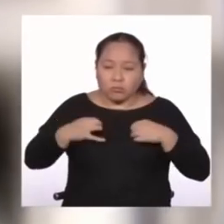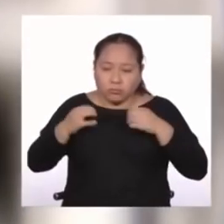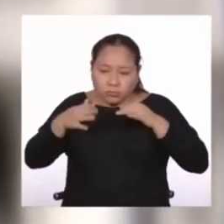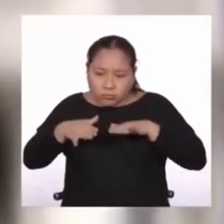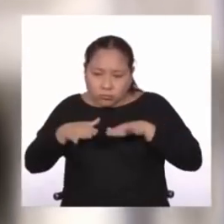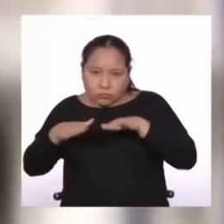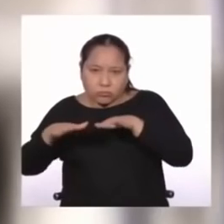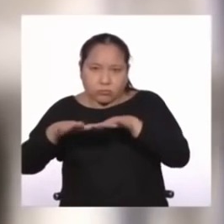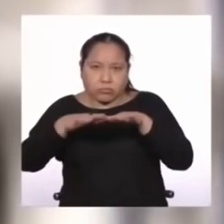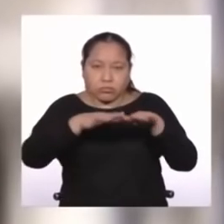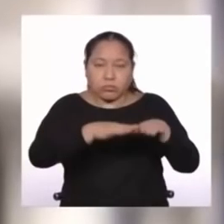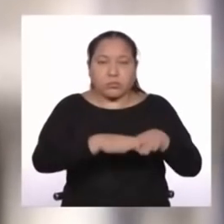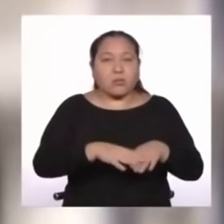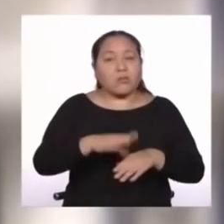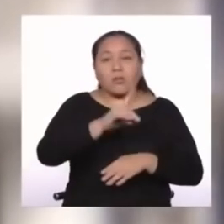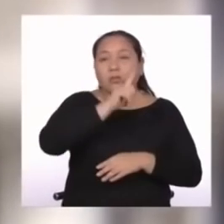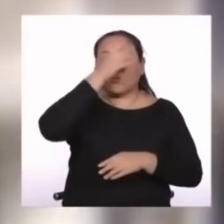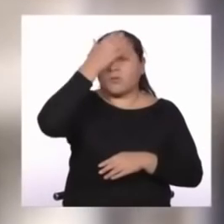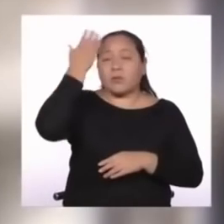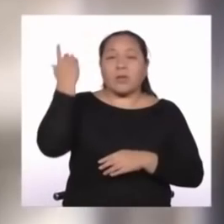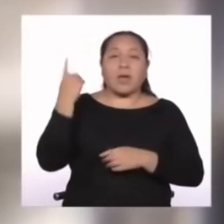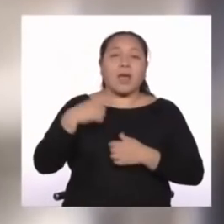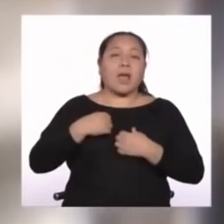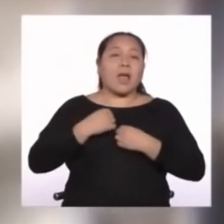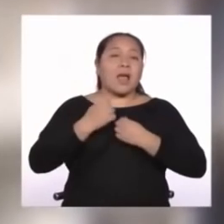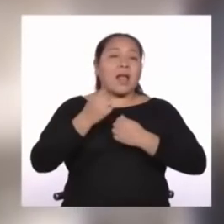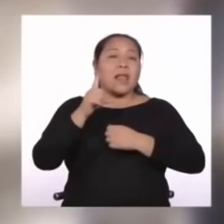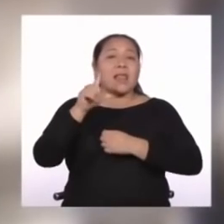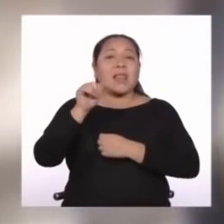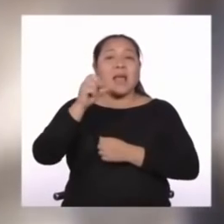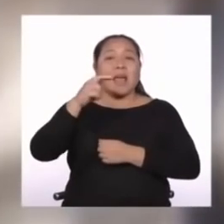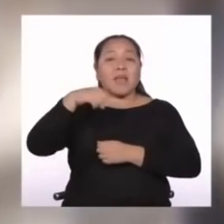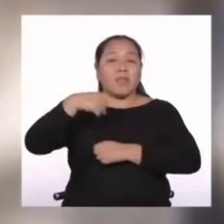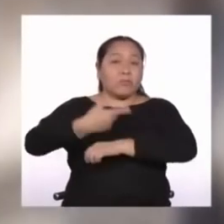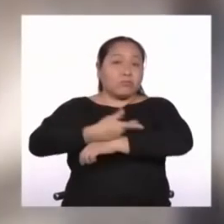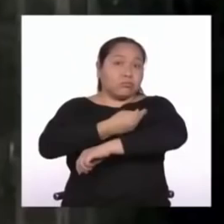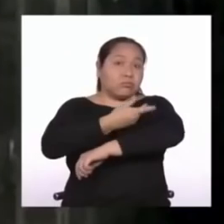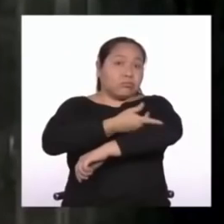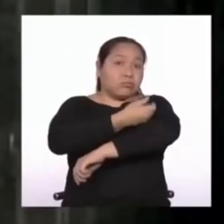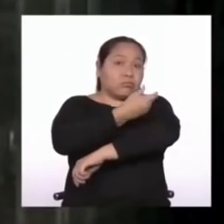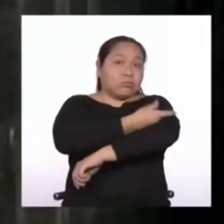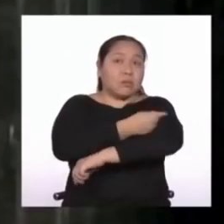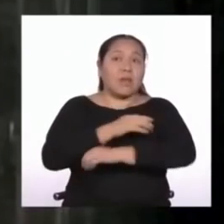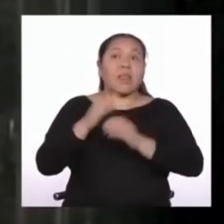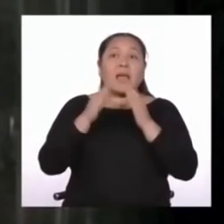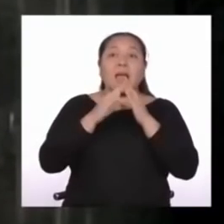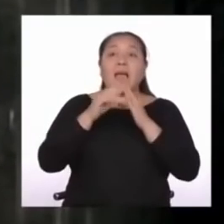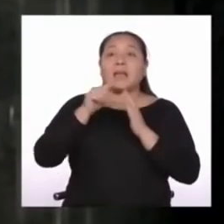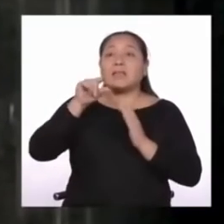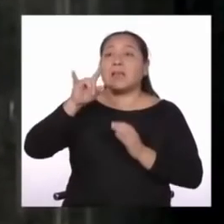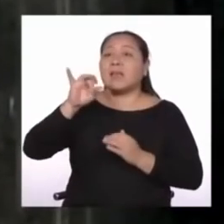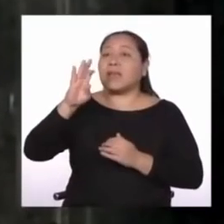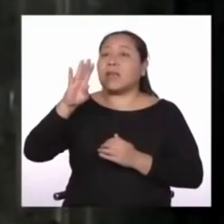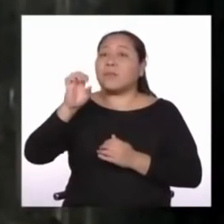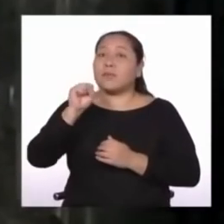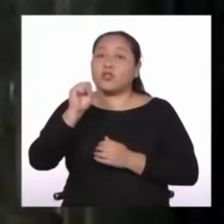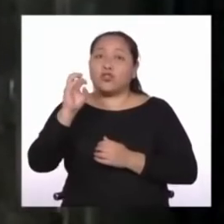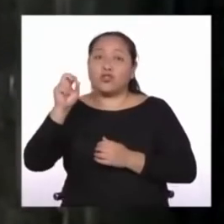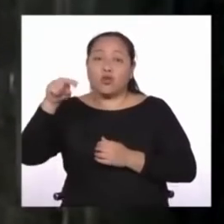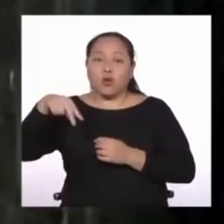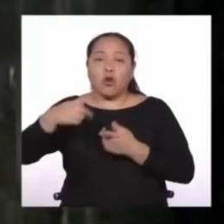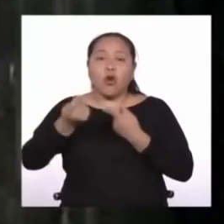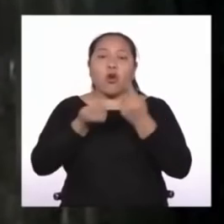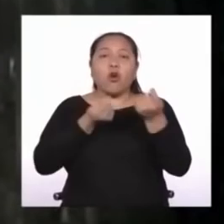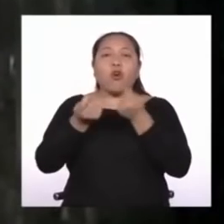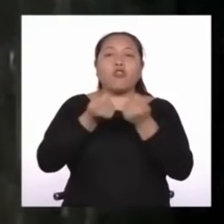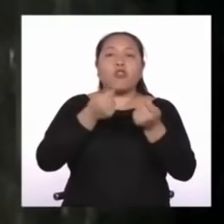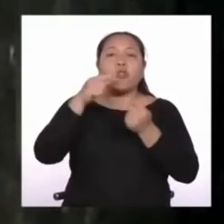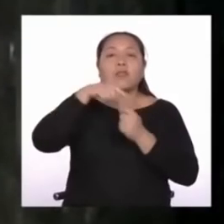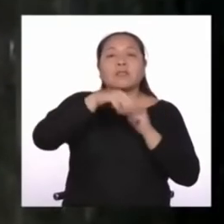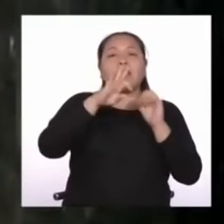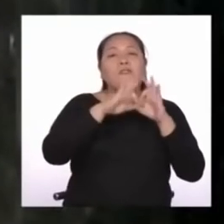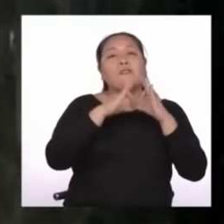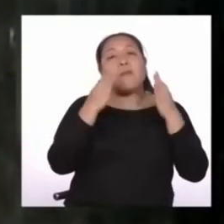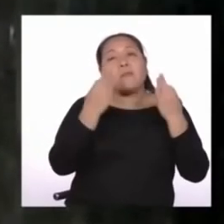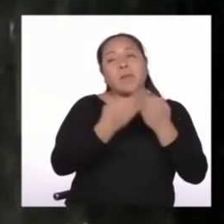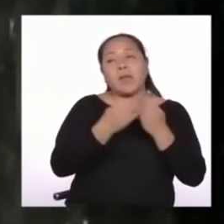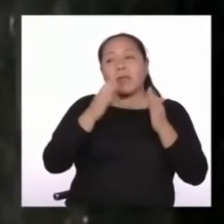No hay que olvidarnos que la lana a través de la casa Ricketts, la casa Gibson, era controlada por estas